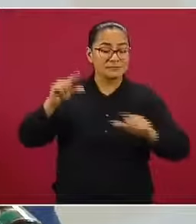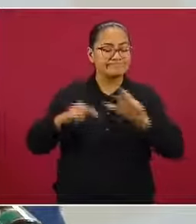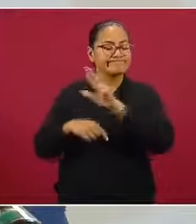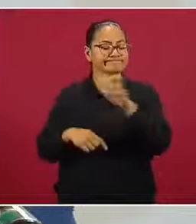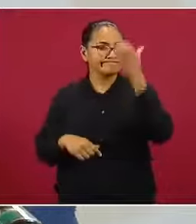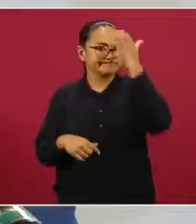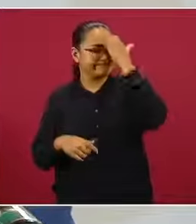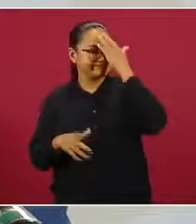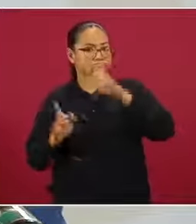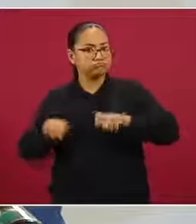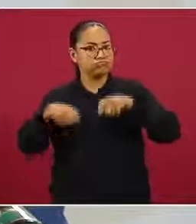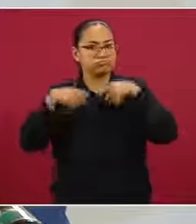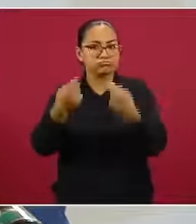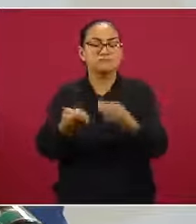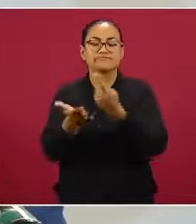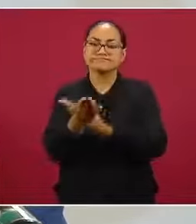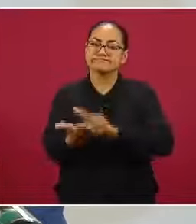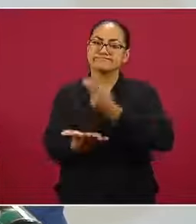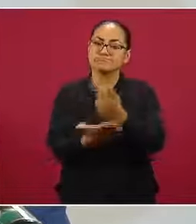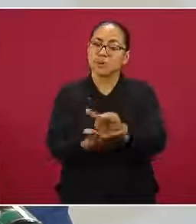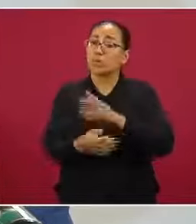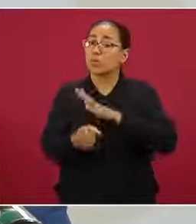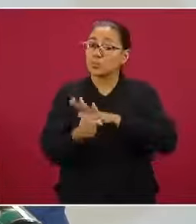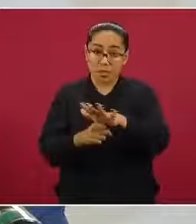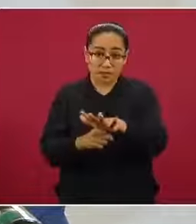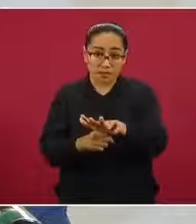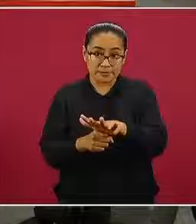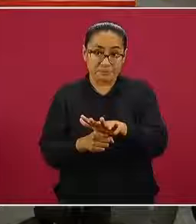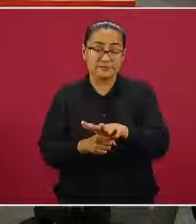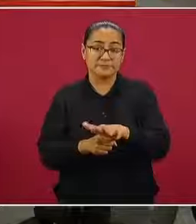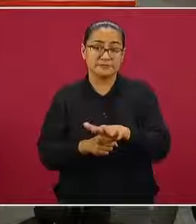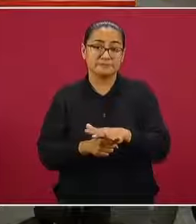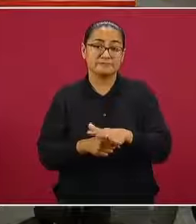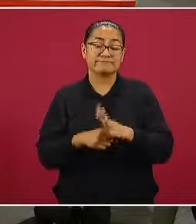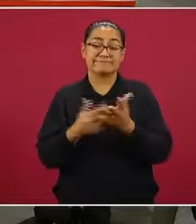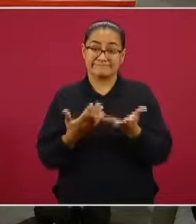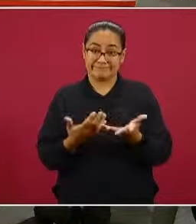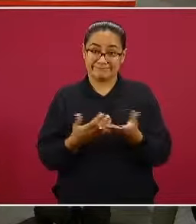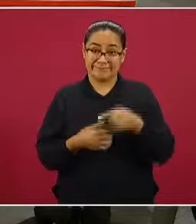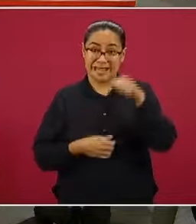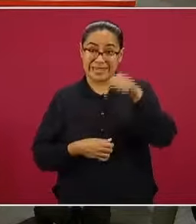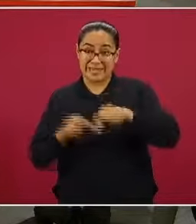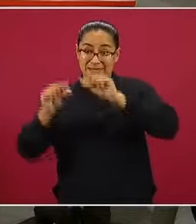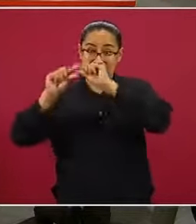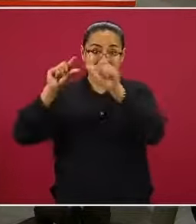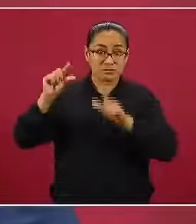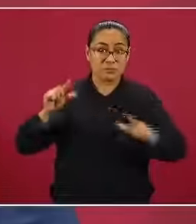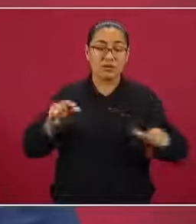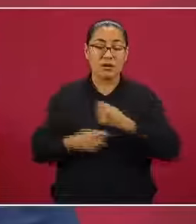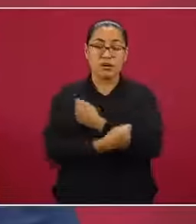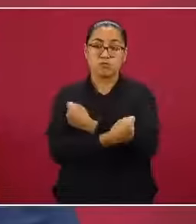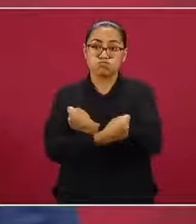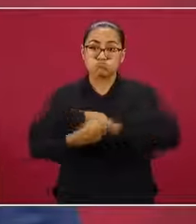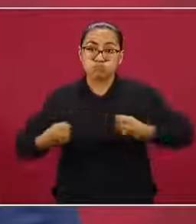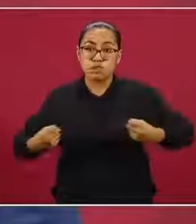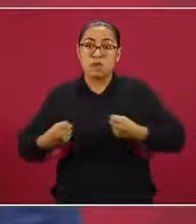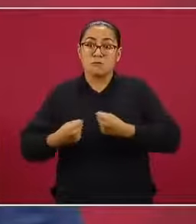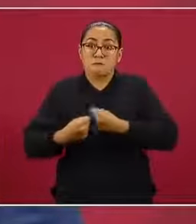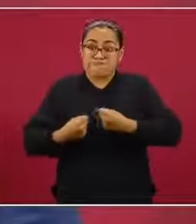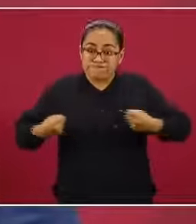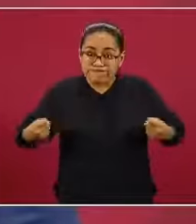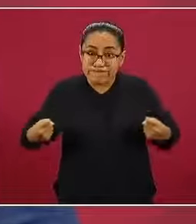viene de la relevancia que tiene el problema del sobrepeso y la obesidad y las enfermedades crónicas no transmisibles a nivel